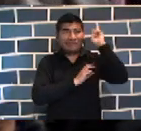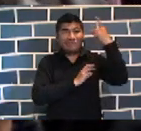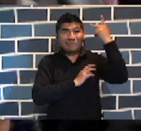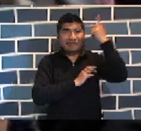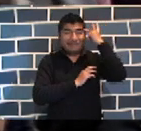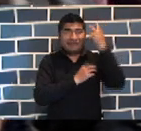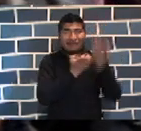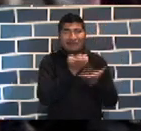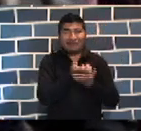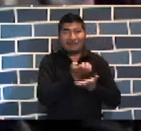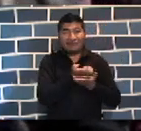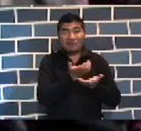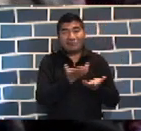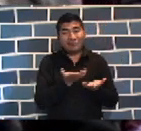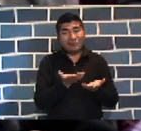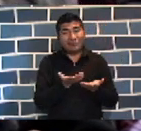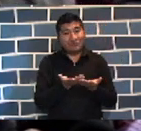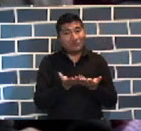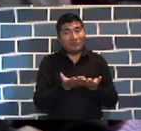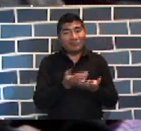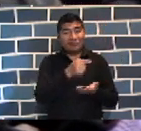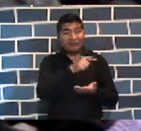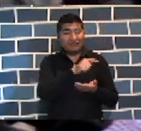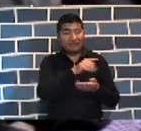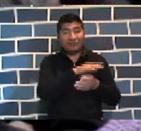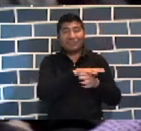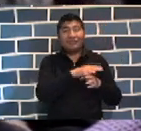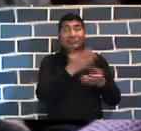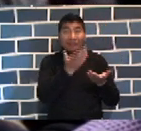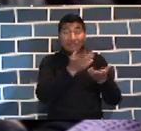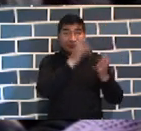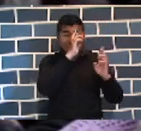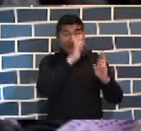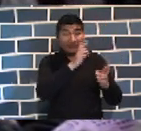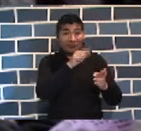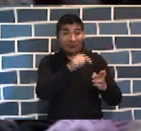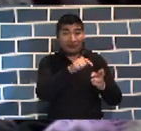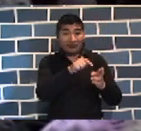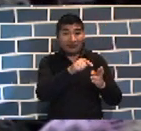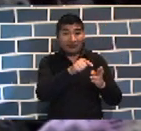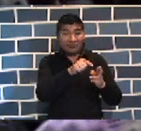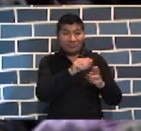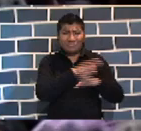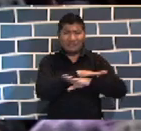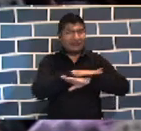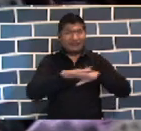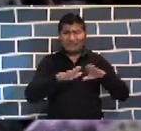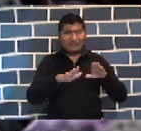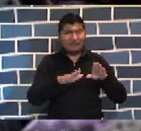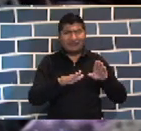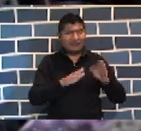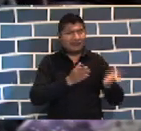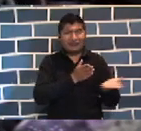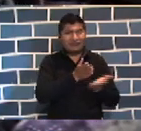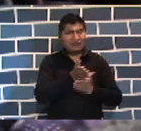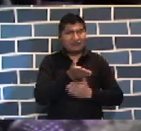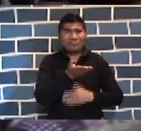y económicas sin el respeto debido a la persona y a sus